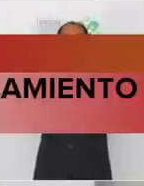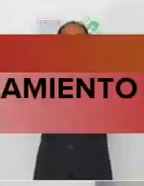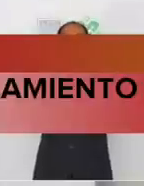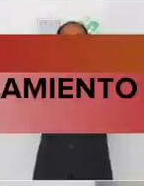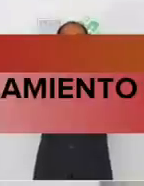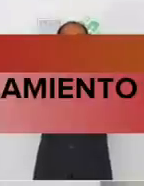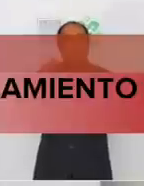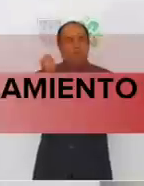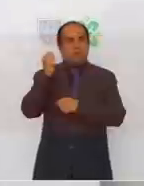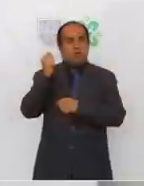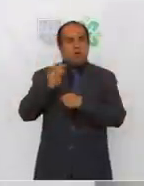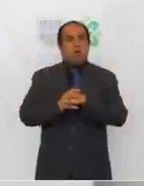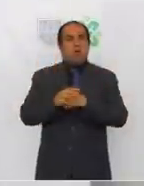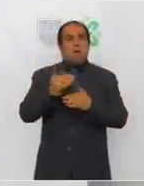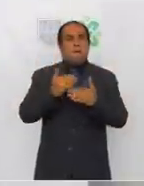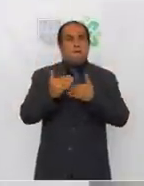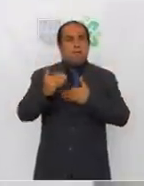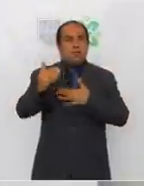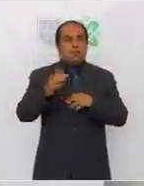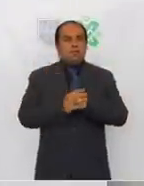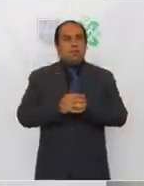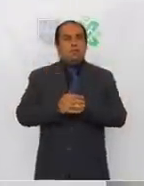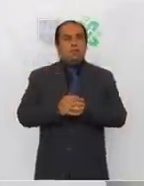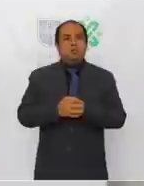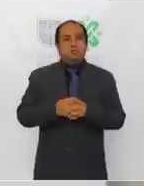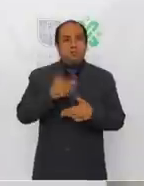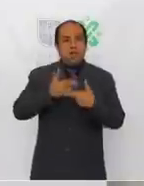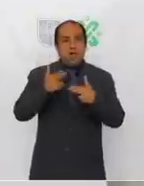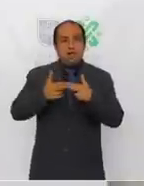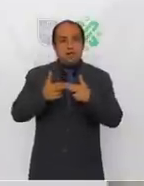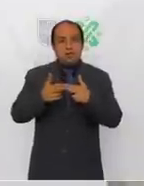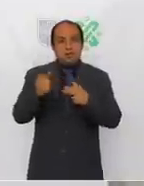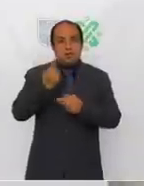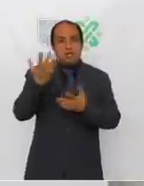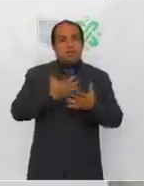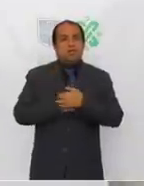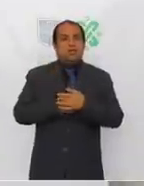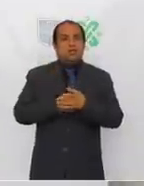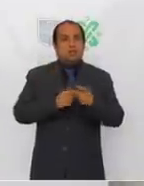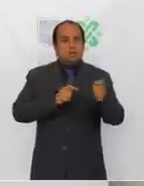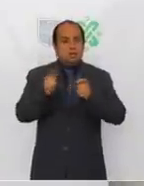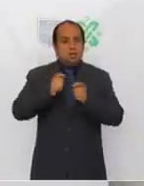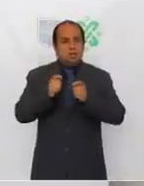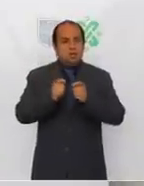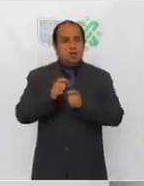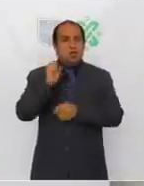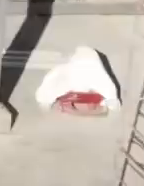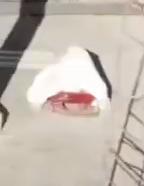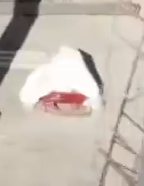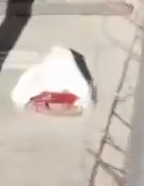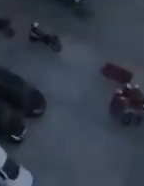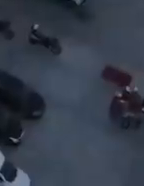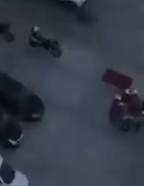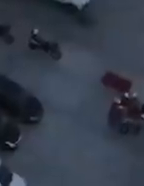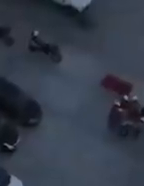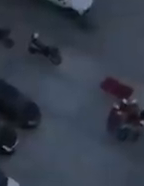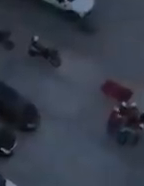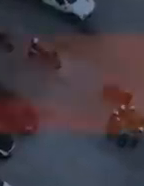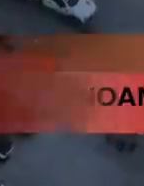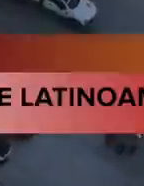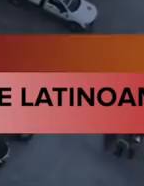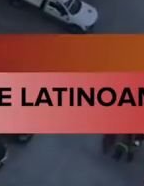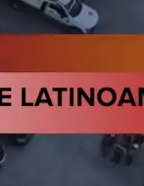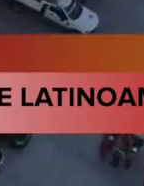aplicar, hasta los que están llevando a cabo todo el manejo de los residuos. Está obviamente Efraín a la cabeza, pero hay